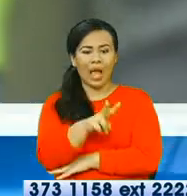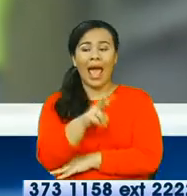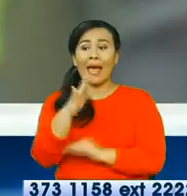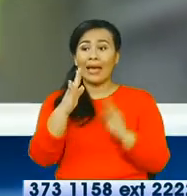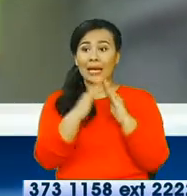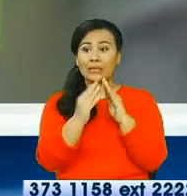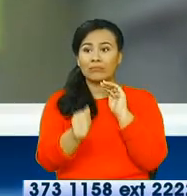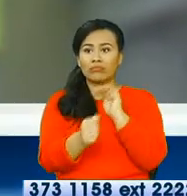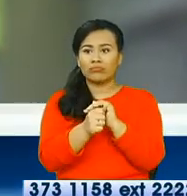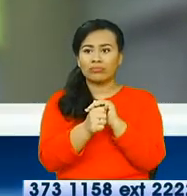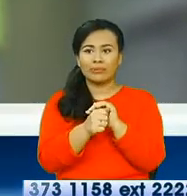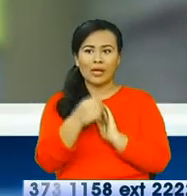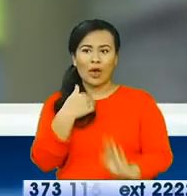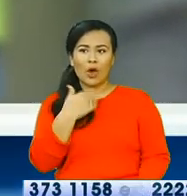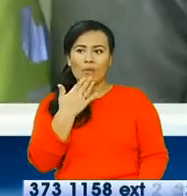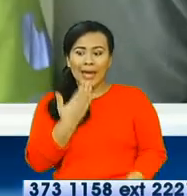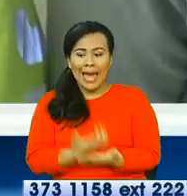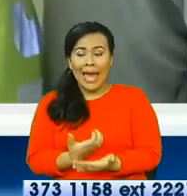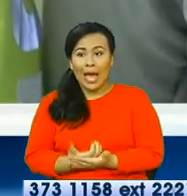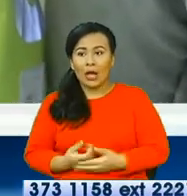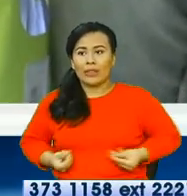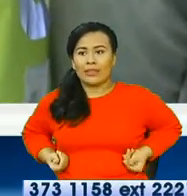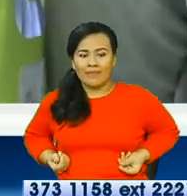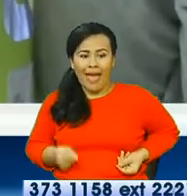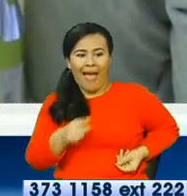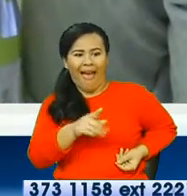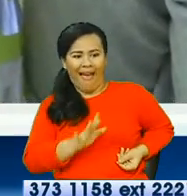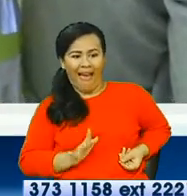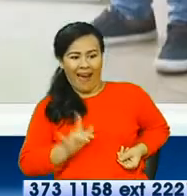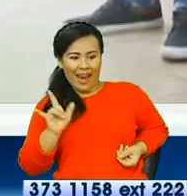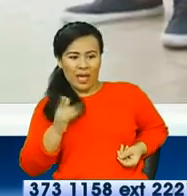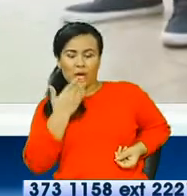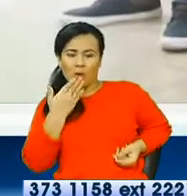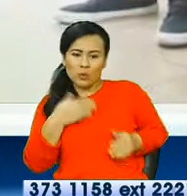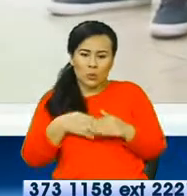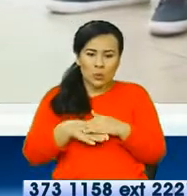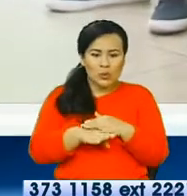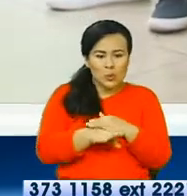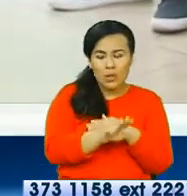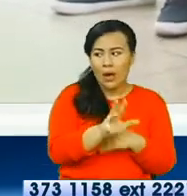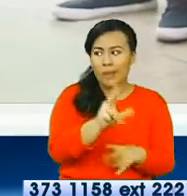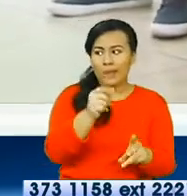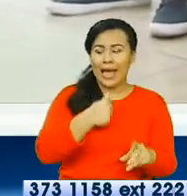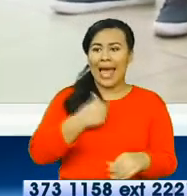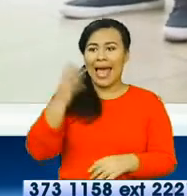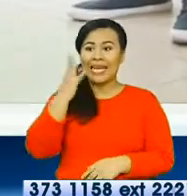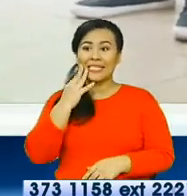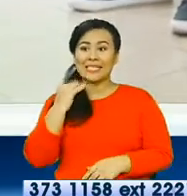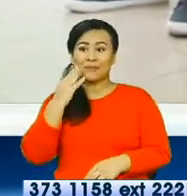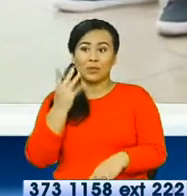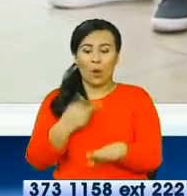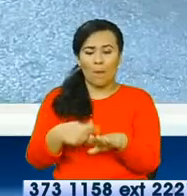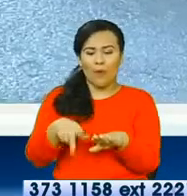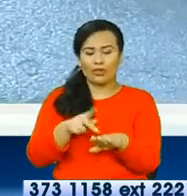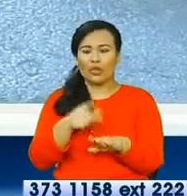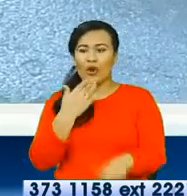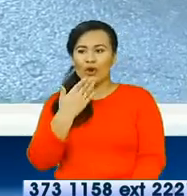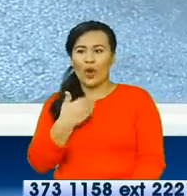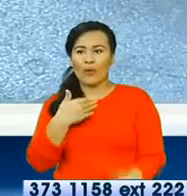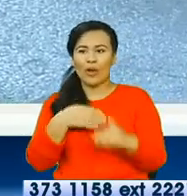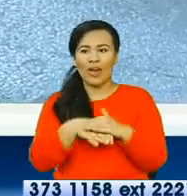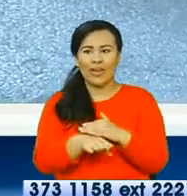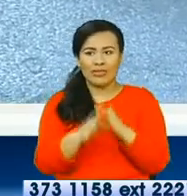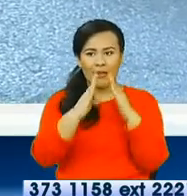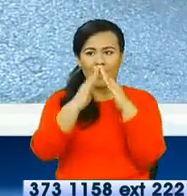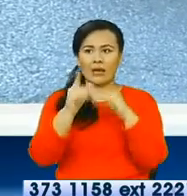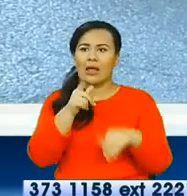los ocupantes y el nivel económico por la forma como actuaron, como que eran expertos en ingresar a casa ajena. Incluso